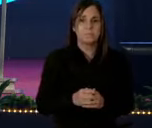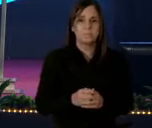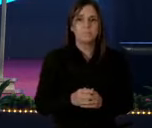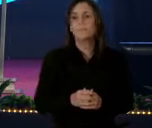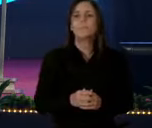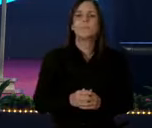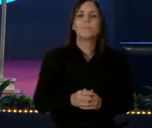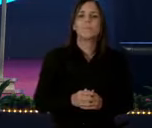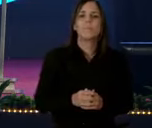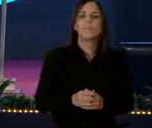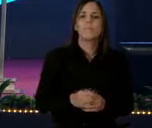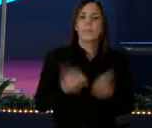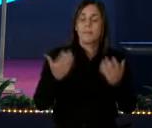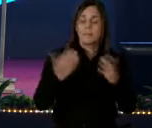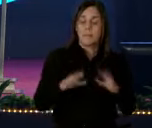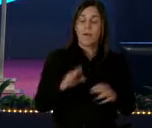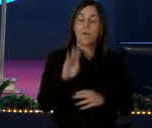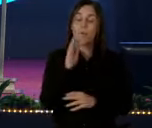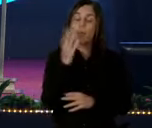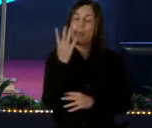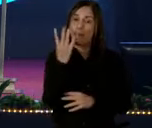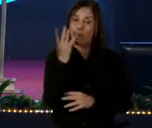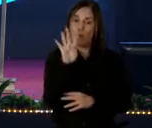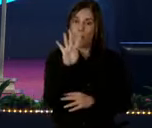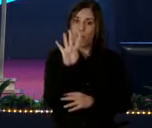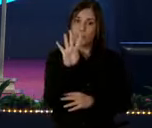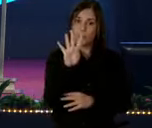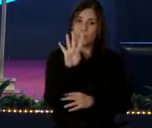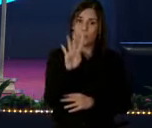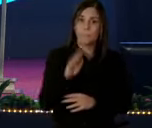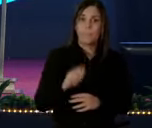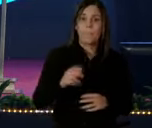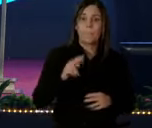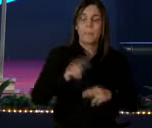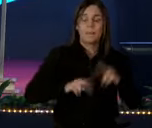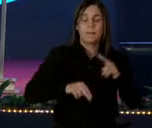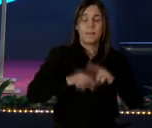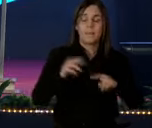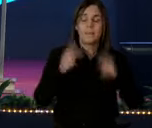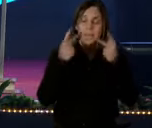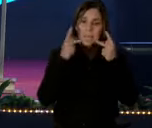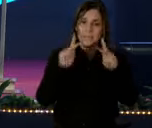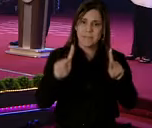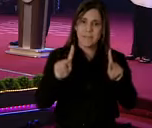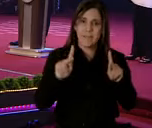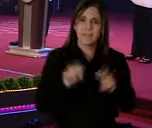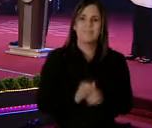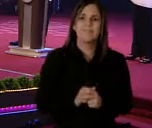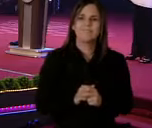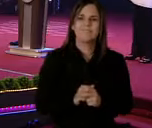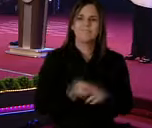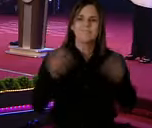abiertos 4 residenciales, que son las Gardenia. Den un aplauso bien grande al Señor.